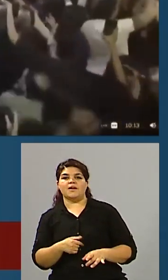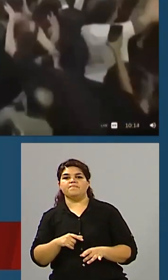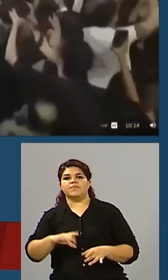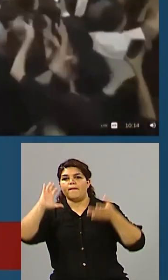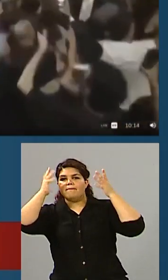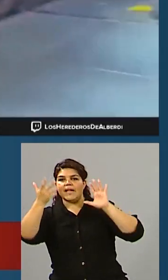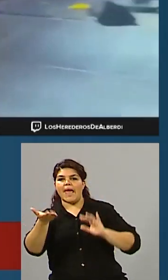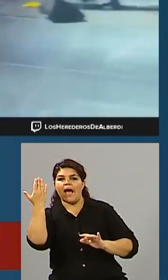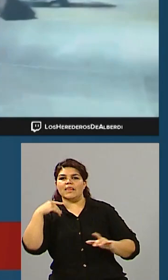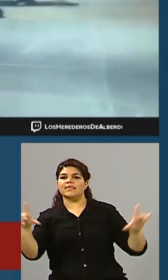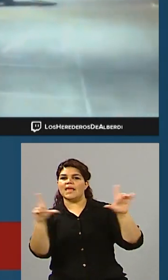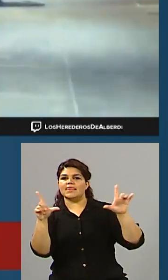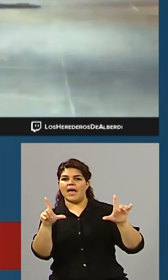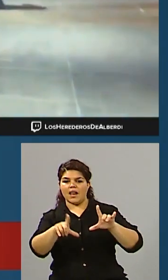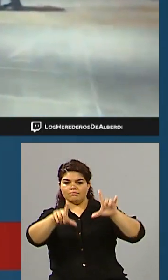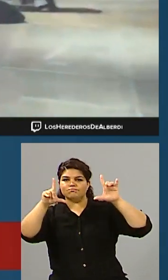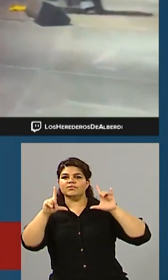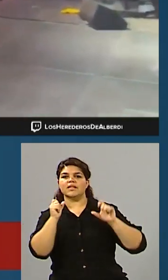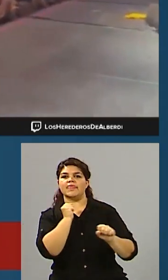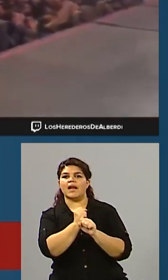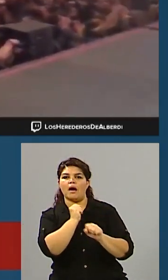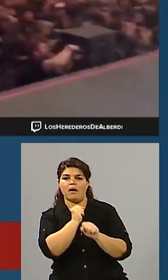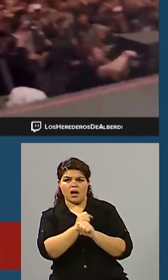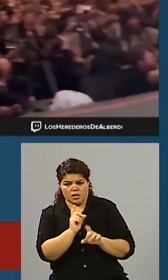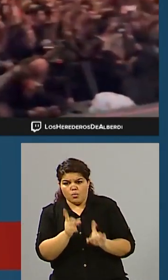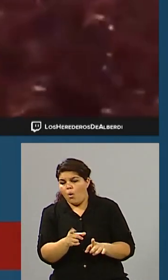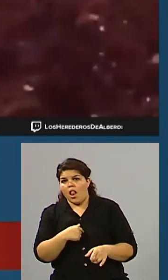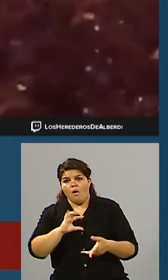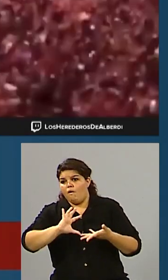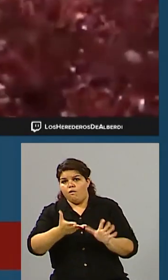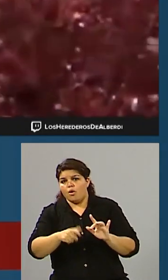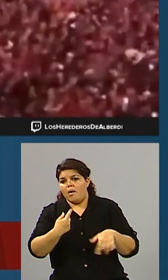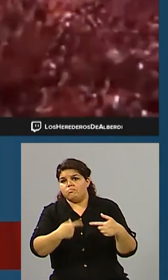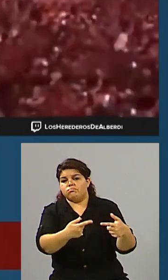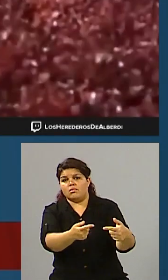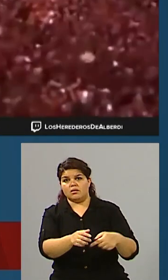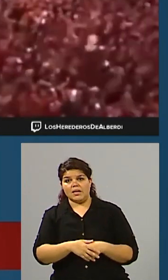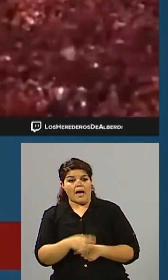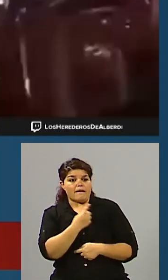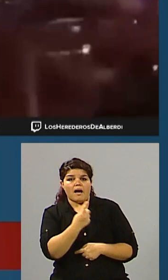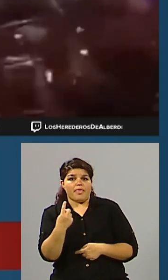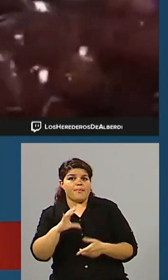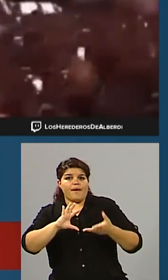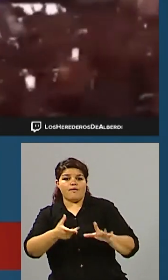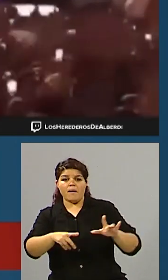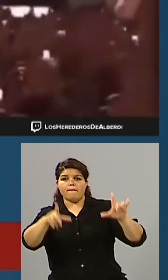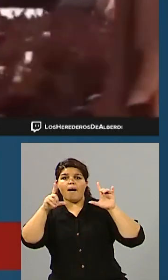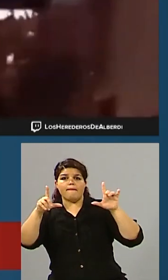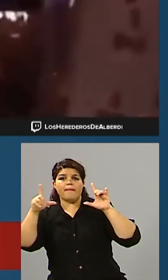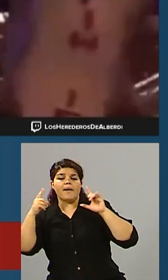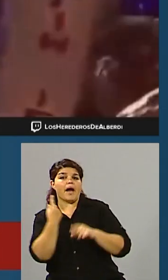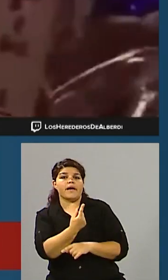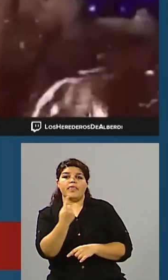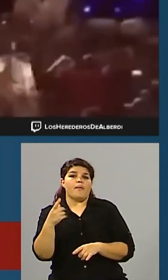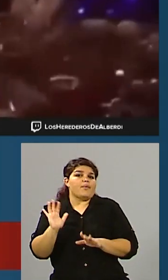en su campaña y posiblemente lo continúe eligiendo ahora. Como también tenía su ropaje particular el actual presidente Fernández, Sí. o